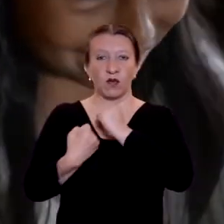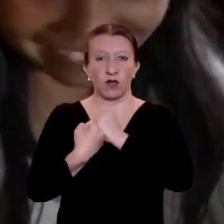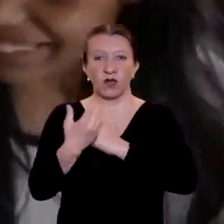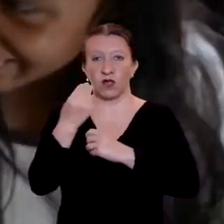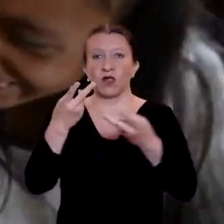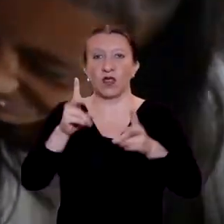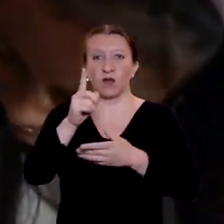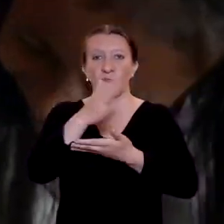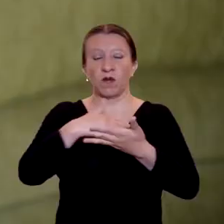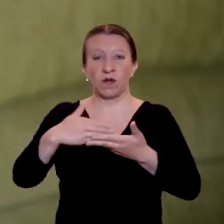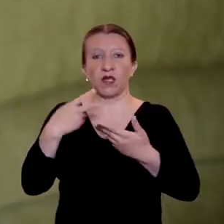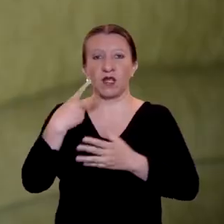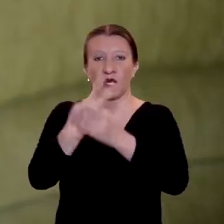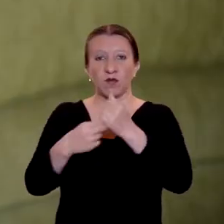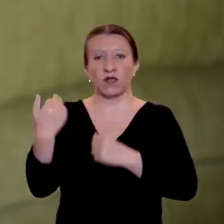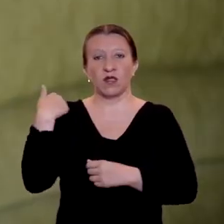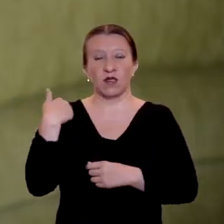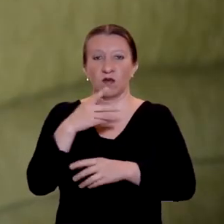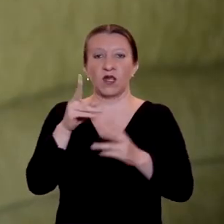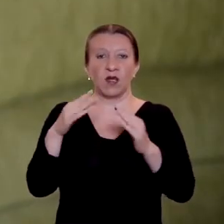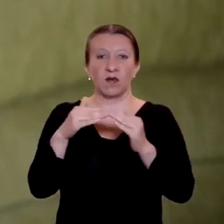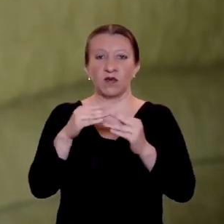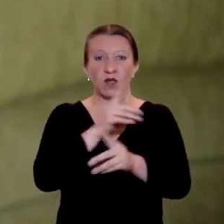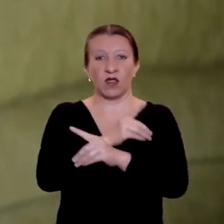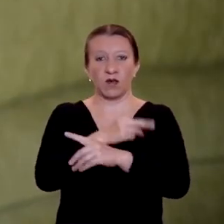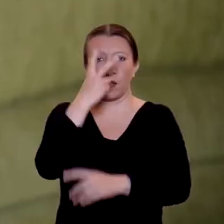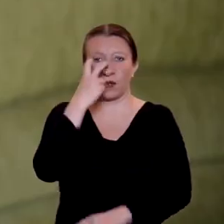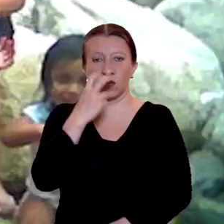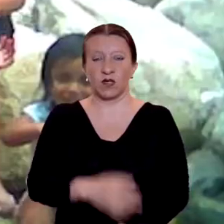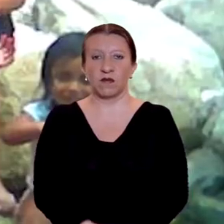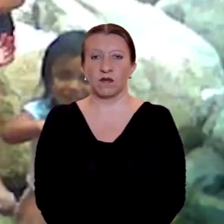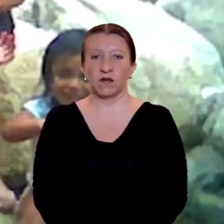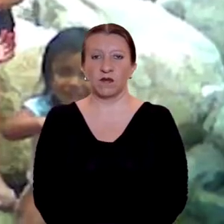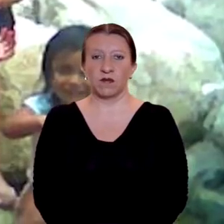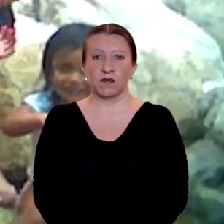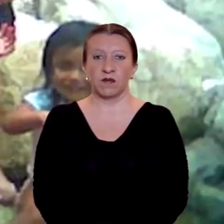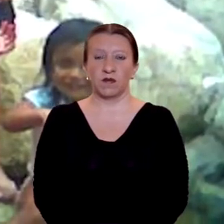apoyado, aparte que los dos tenemos la misma discapacidad visual.